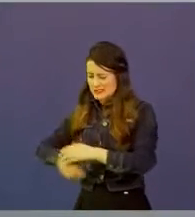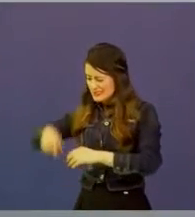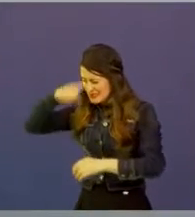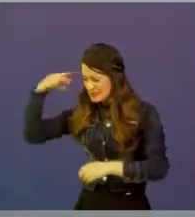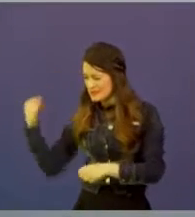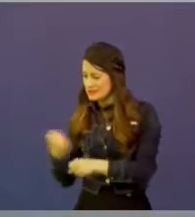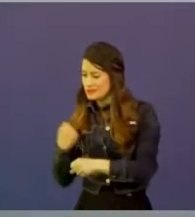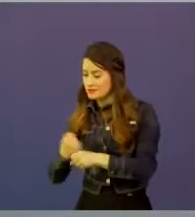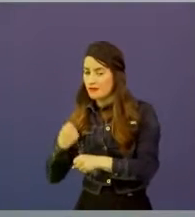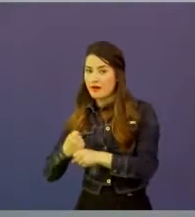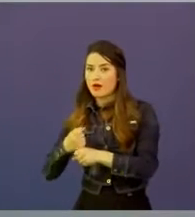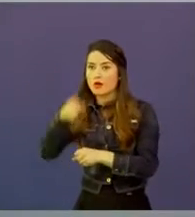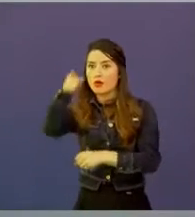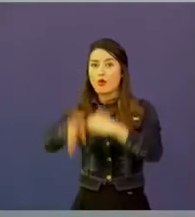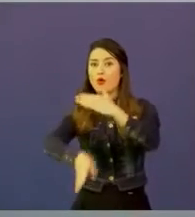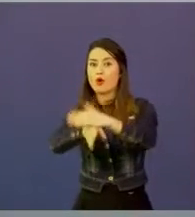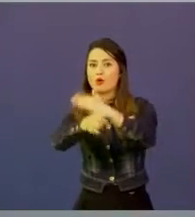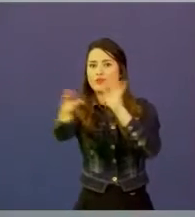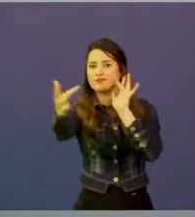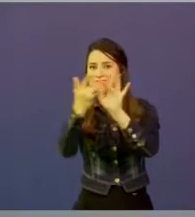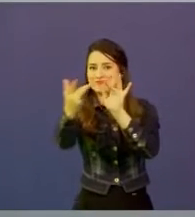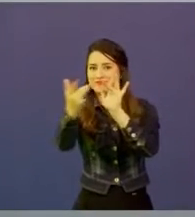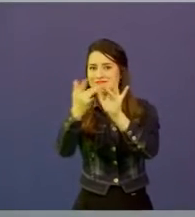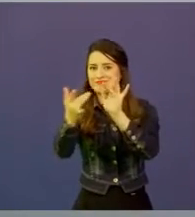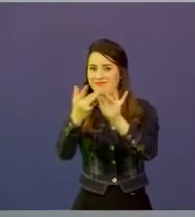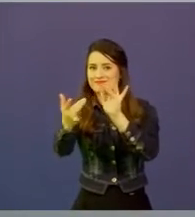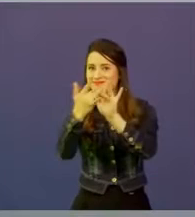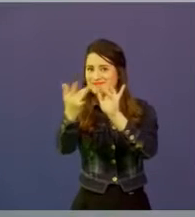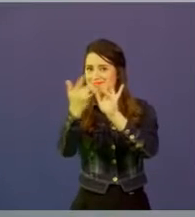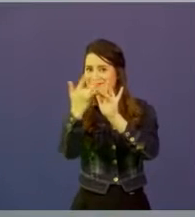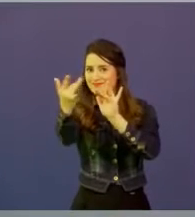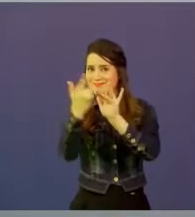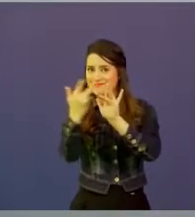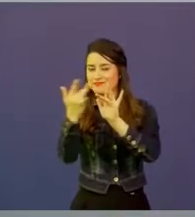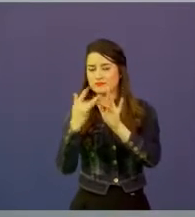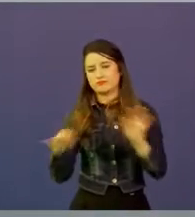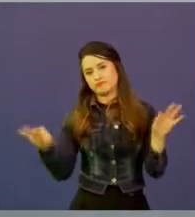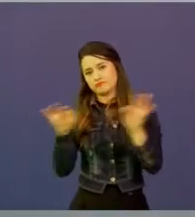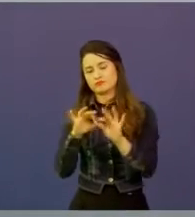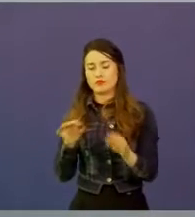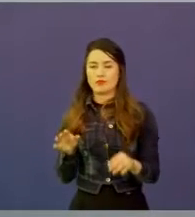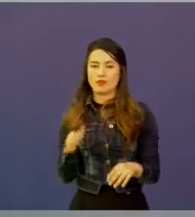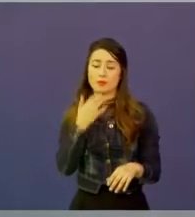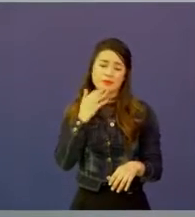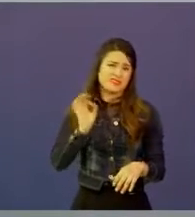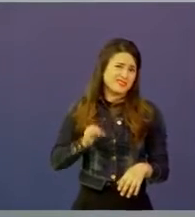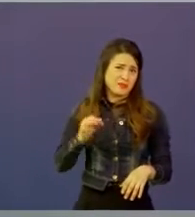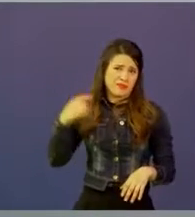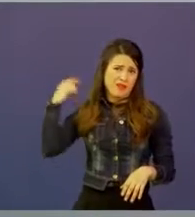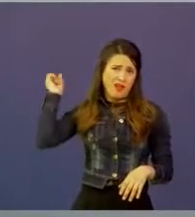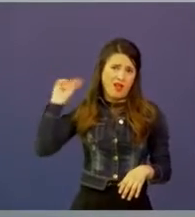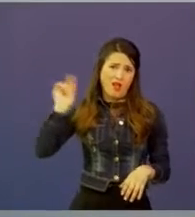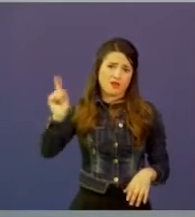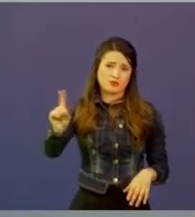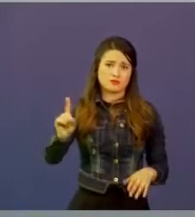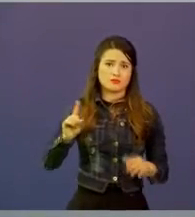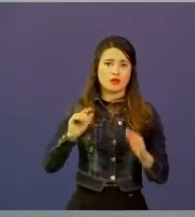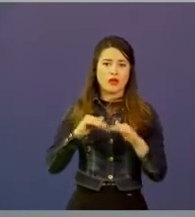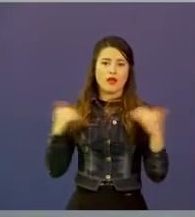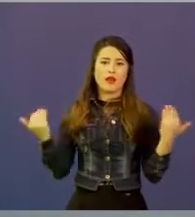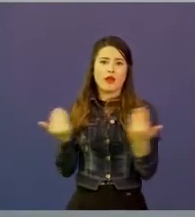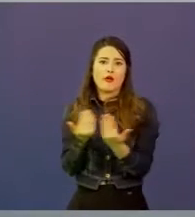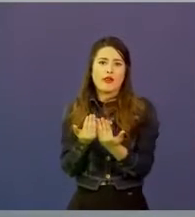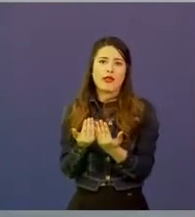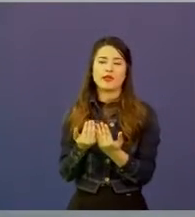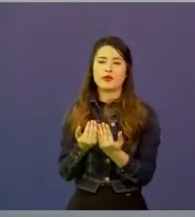que lo llamamos, se encuentra en muchos libros como la educación tradicional. En el colegio, ¿cómo nos han enseñado? Nos han enseñado a memorizar, no nos enseñan